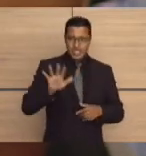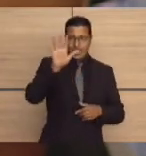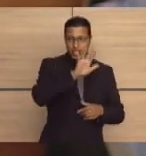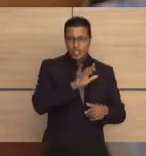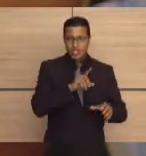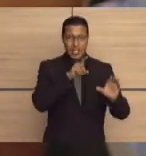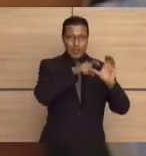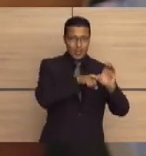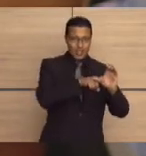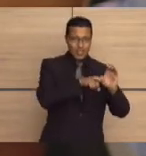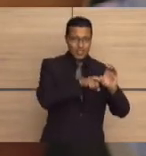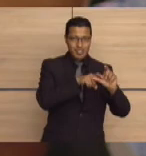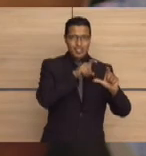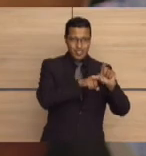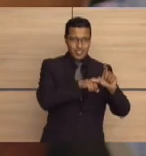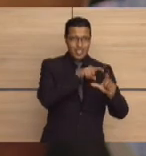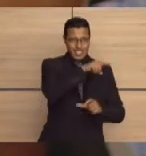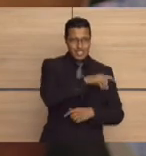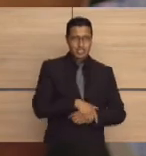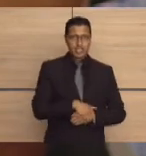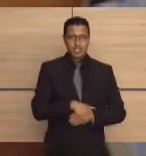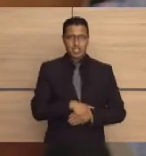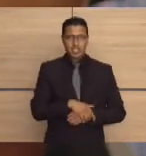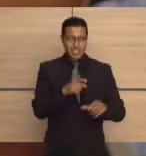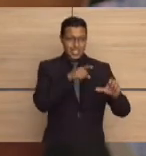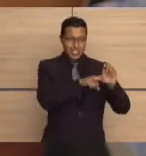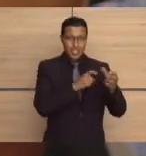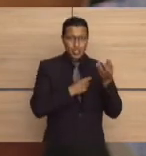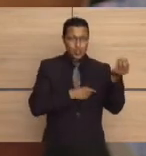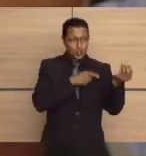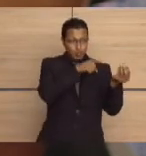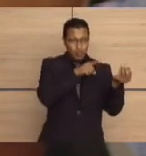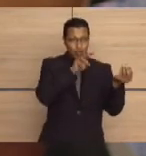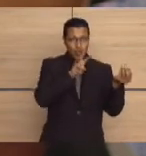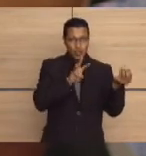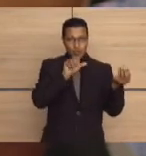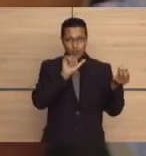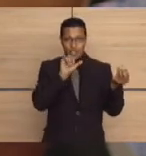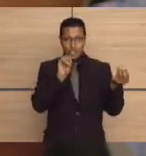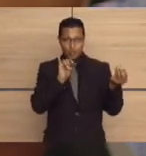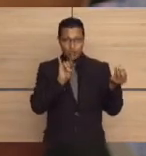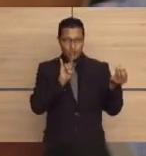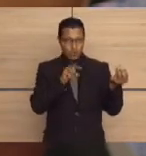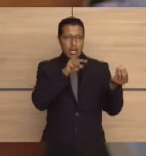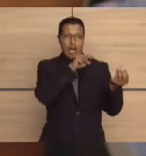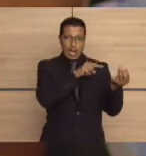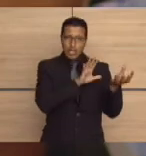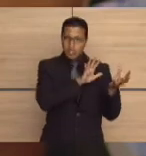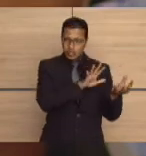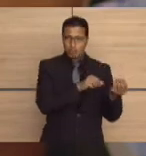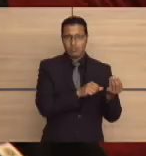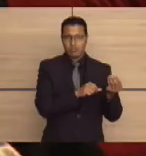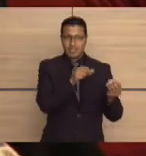El desierto que habitaban y habitan los Wayú de la Guajira es un mundo. Ahí ese